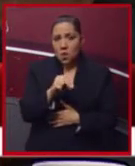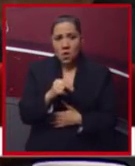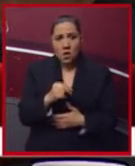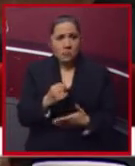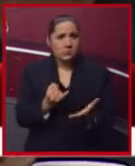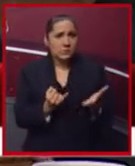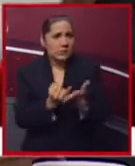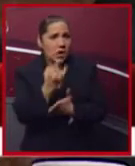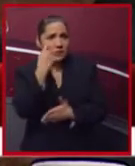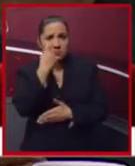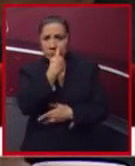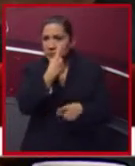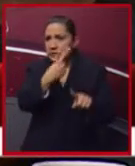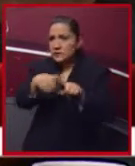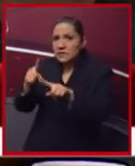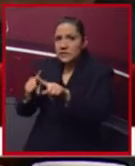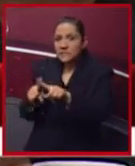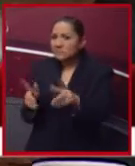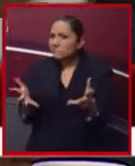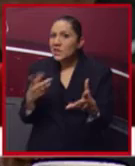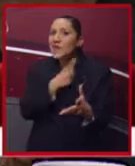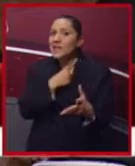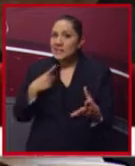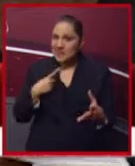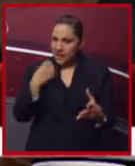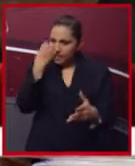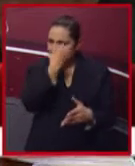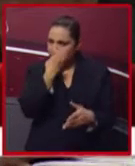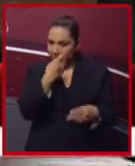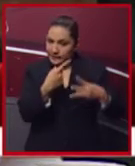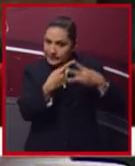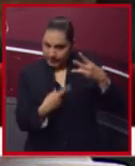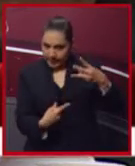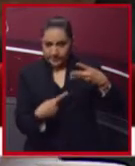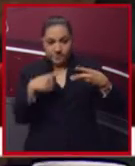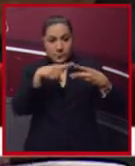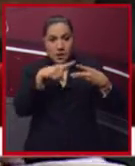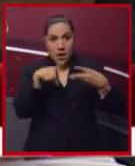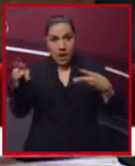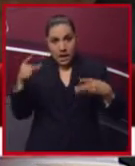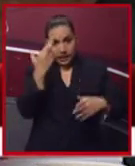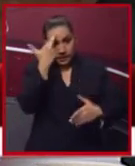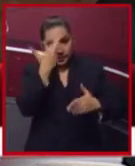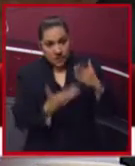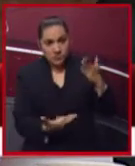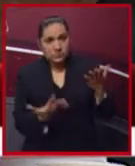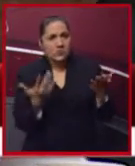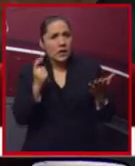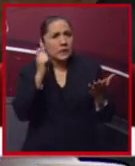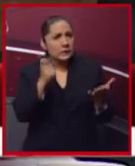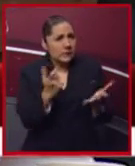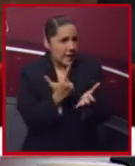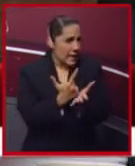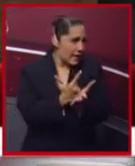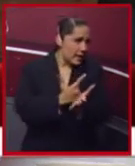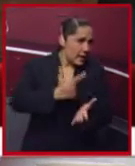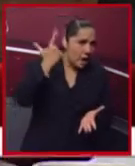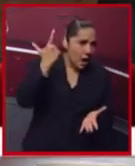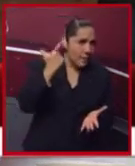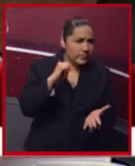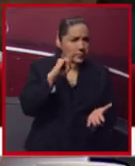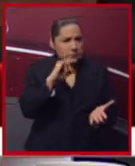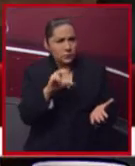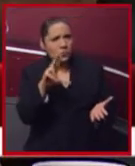tres aspectos. El primero, la gravedad de la conducta delictiva. En el caso de nuestra postura,